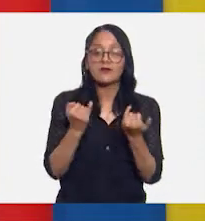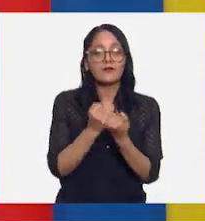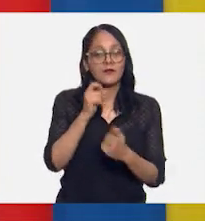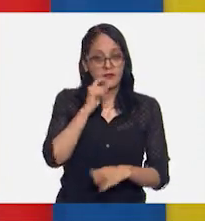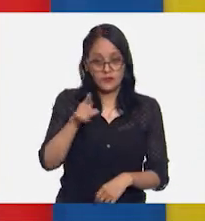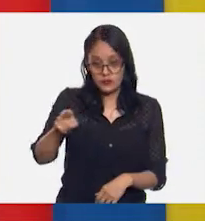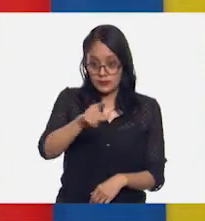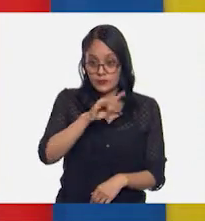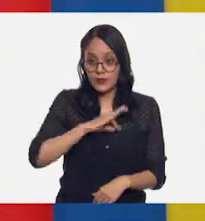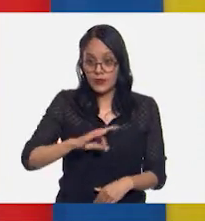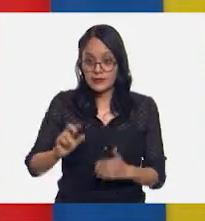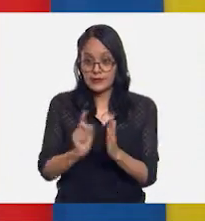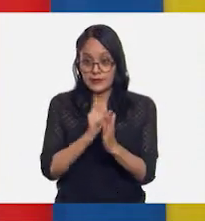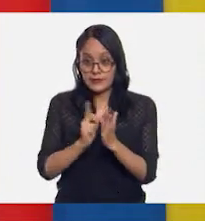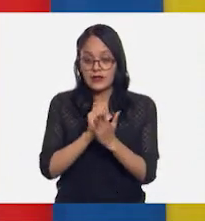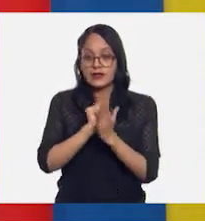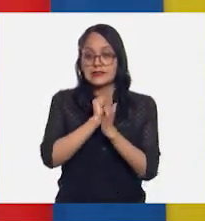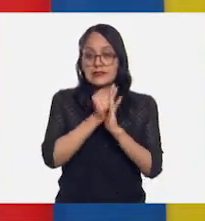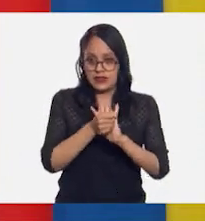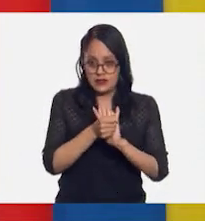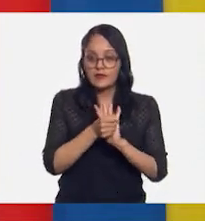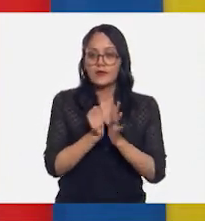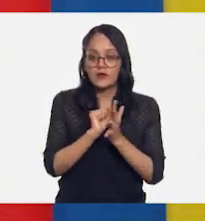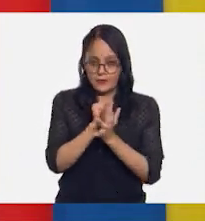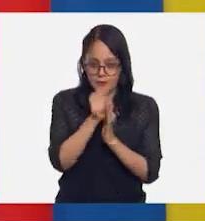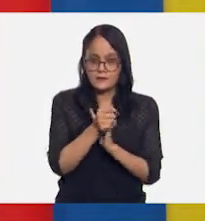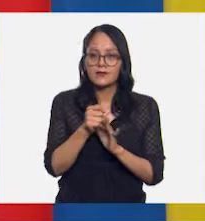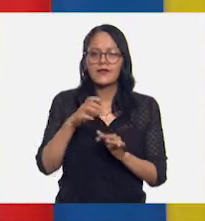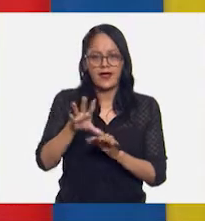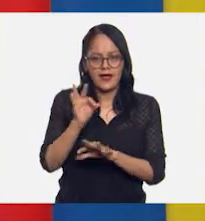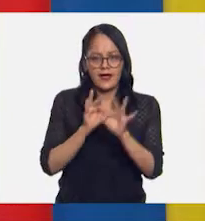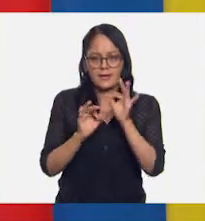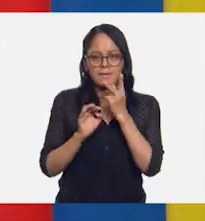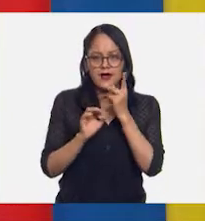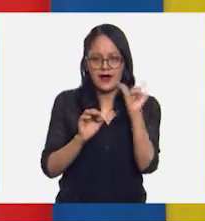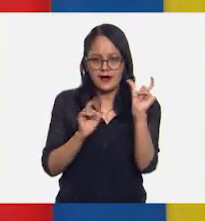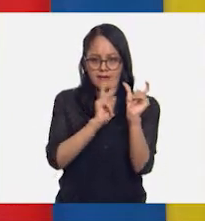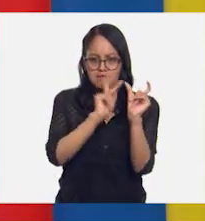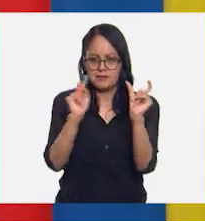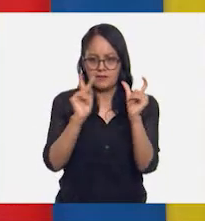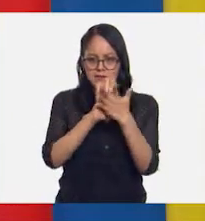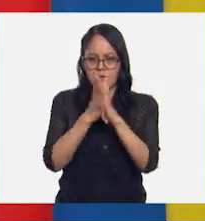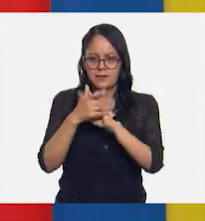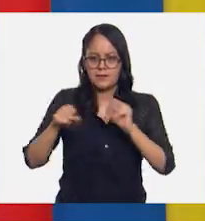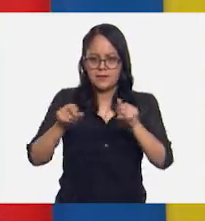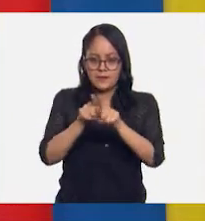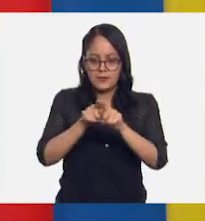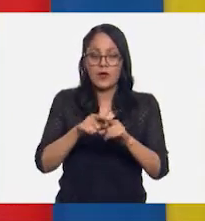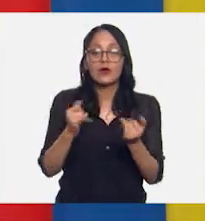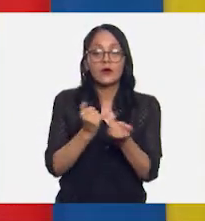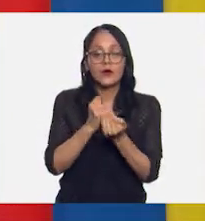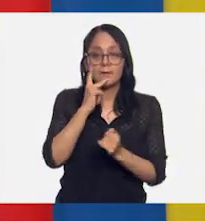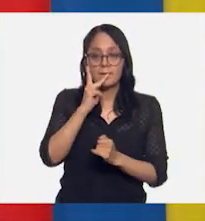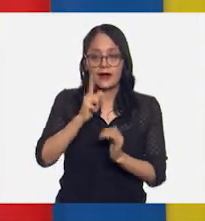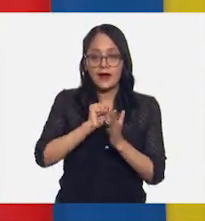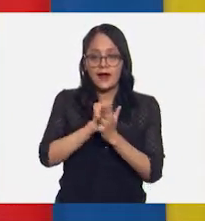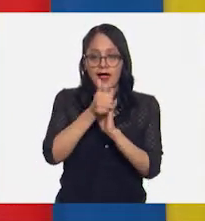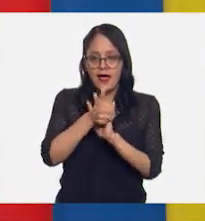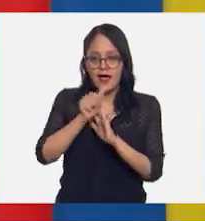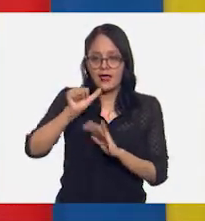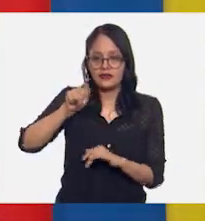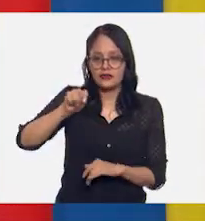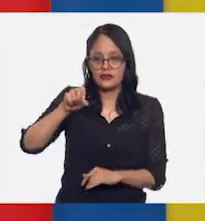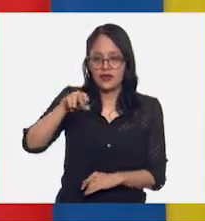un diccionario de sinónimos, es decir, palabras con el mismo significado o muy similar. O de antónimos, es decir, palabras con significado